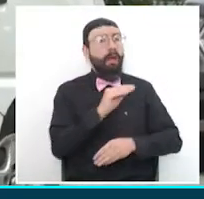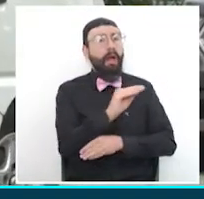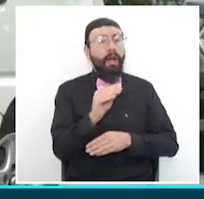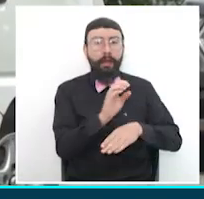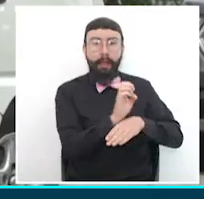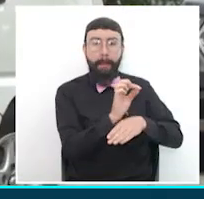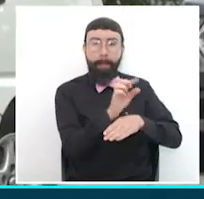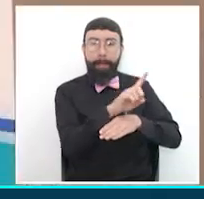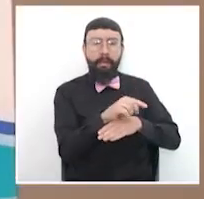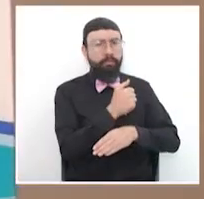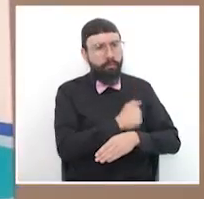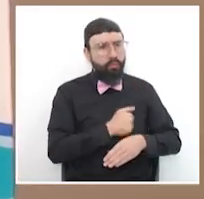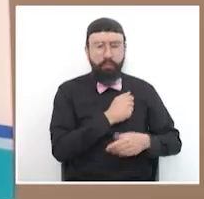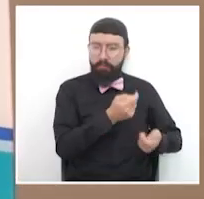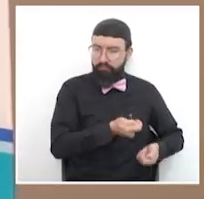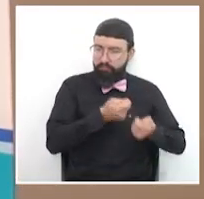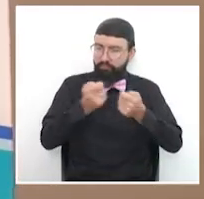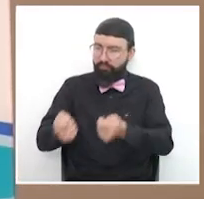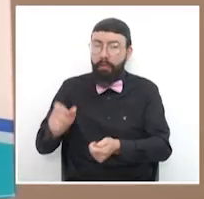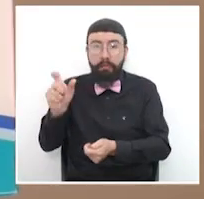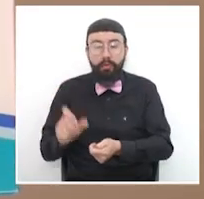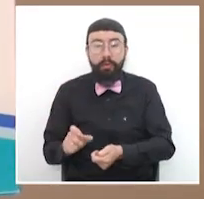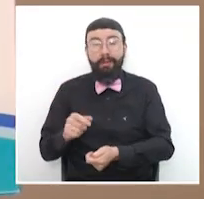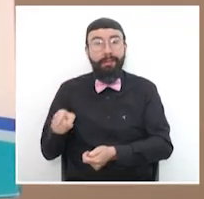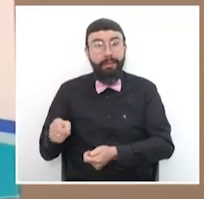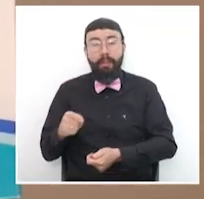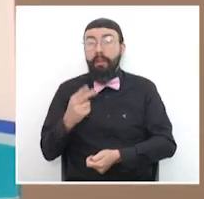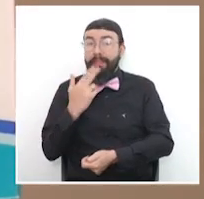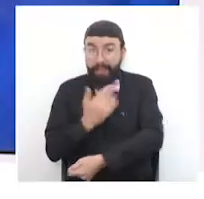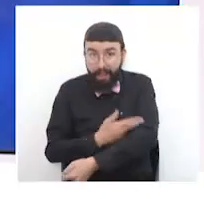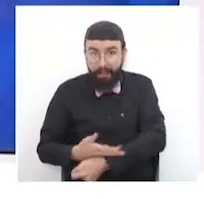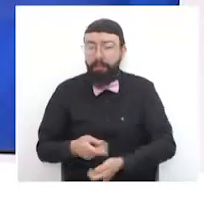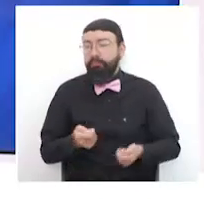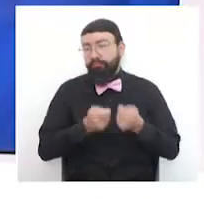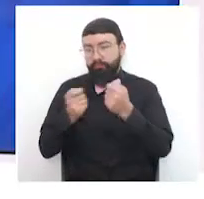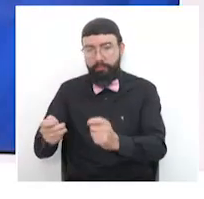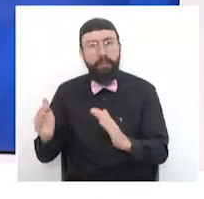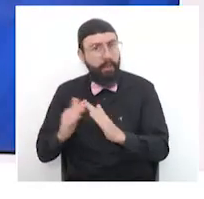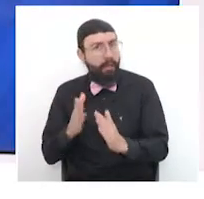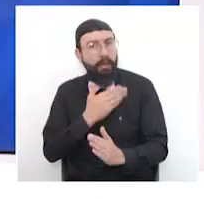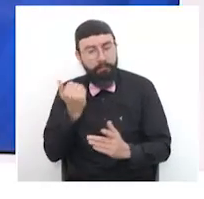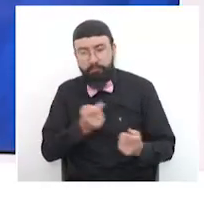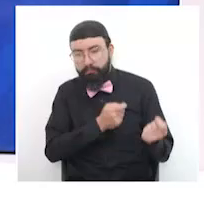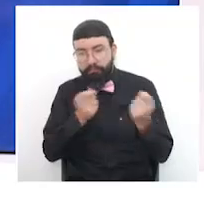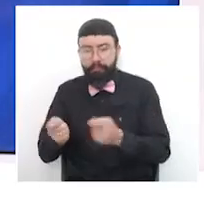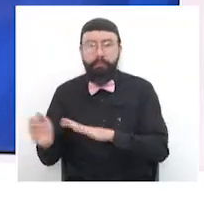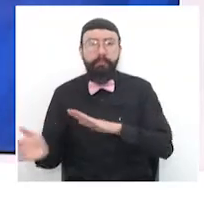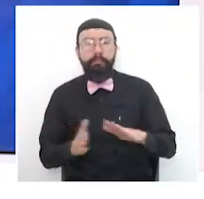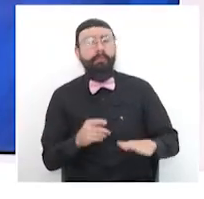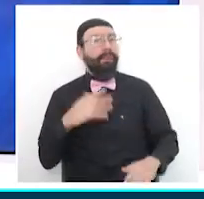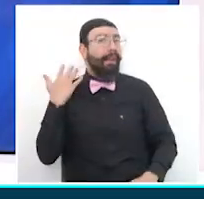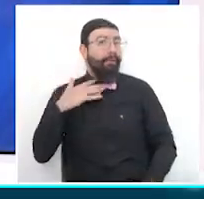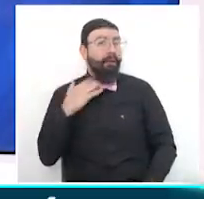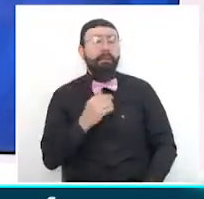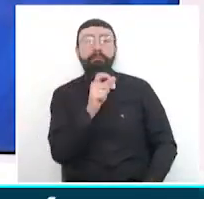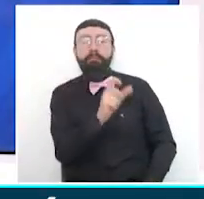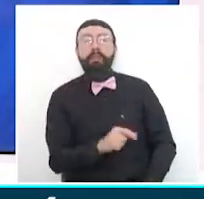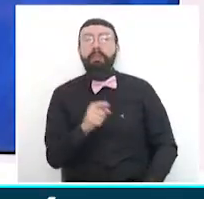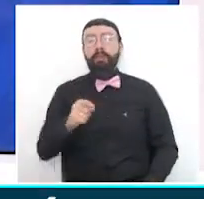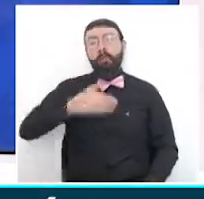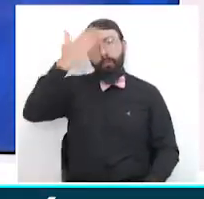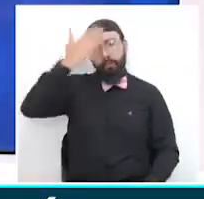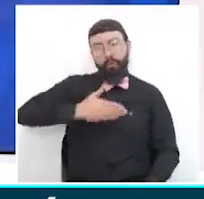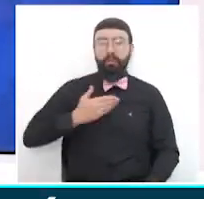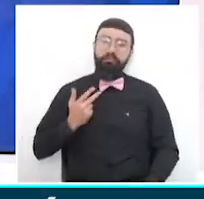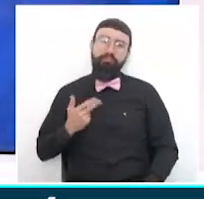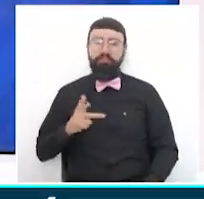que entreguen los medicamentos de las personas diabéticas en sus casas. Para los armenios, tomar un bus de transporte público parece no ser una